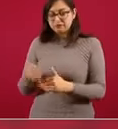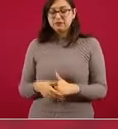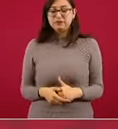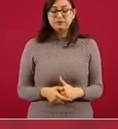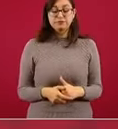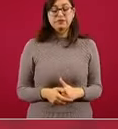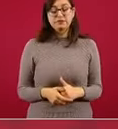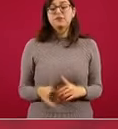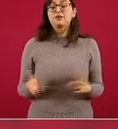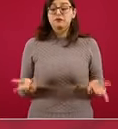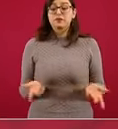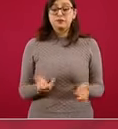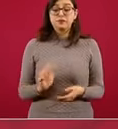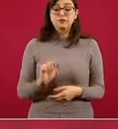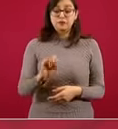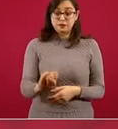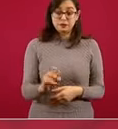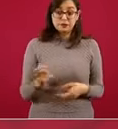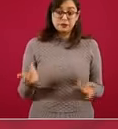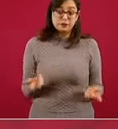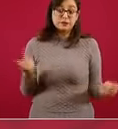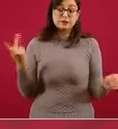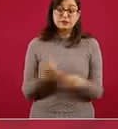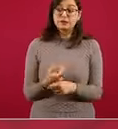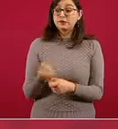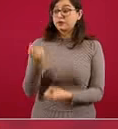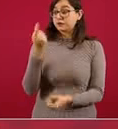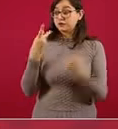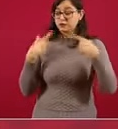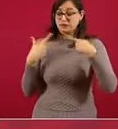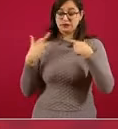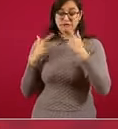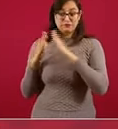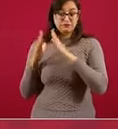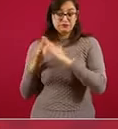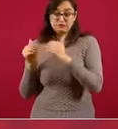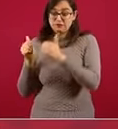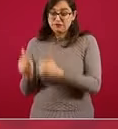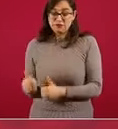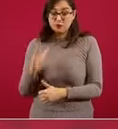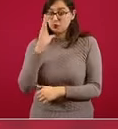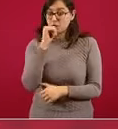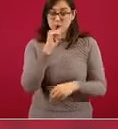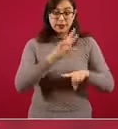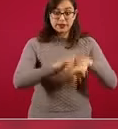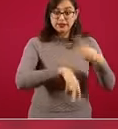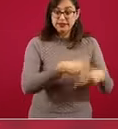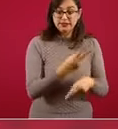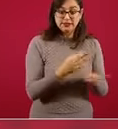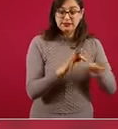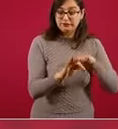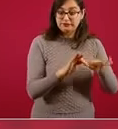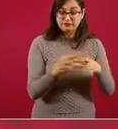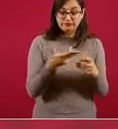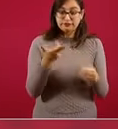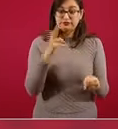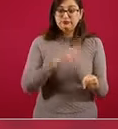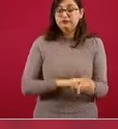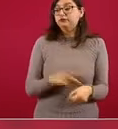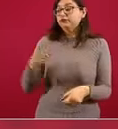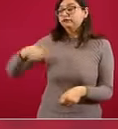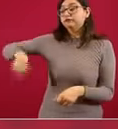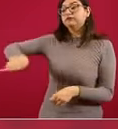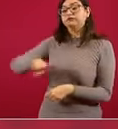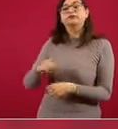los elementos fue qué pasa con el personal que por su condición de riesgo está en resguardo,